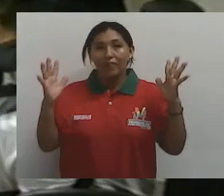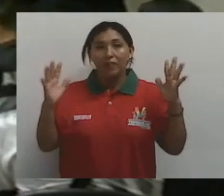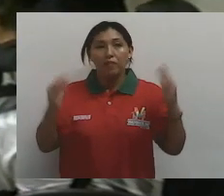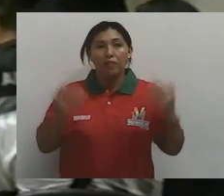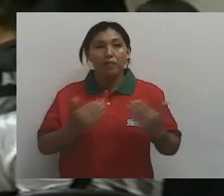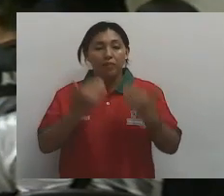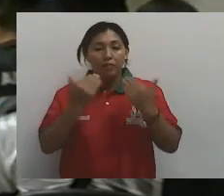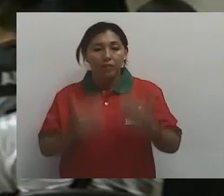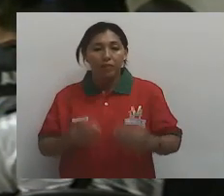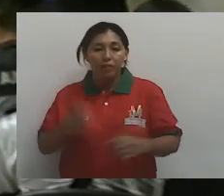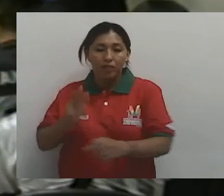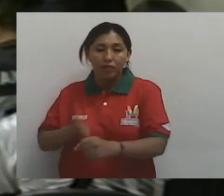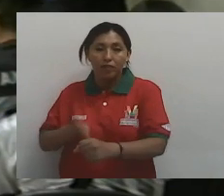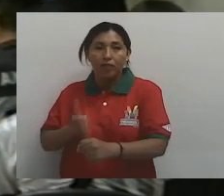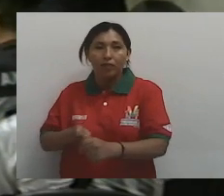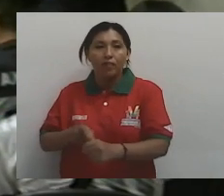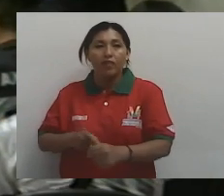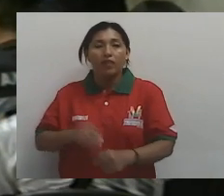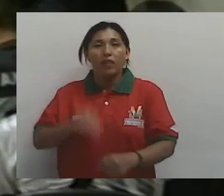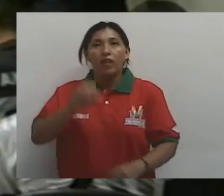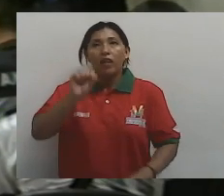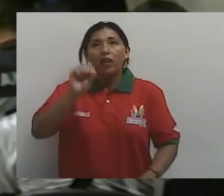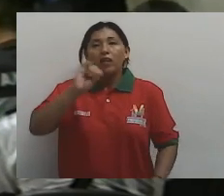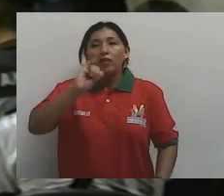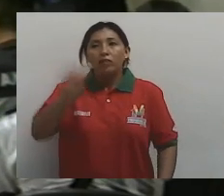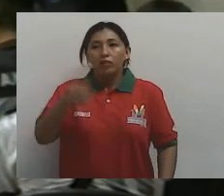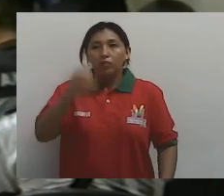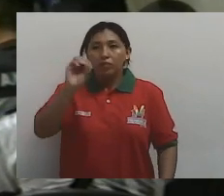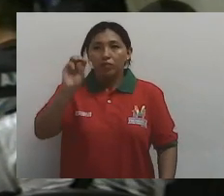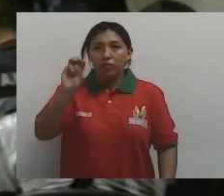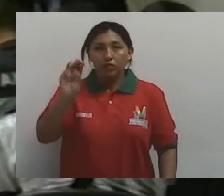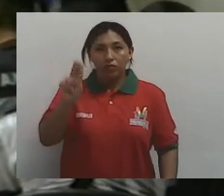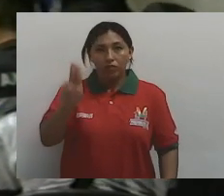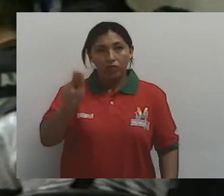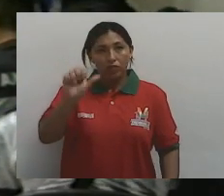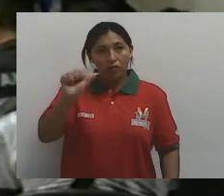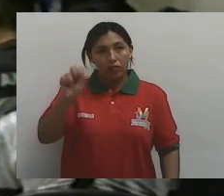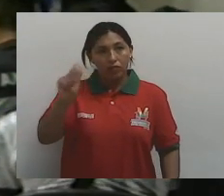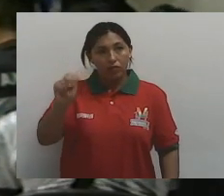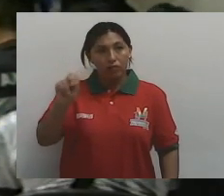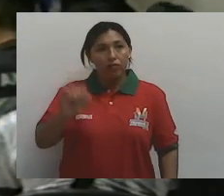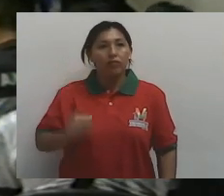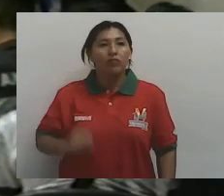Agradecemos la participación de Juan José Guerra en el aspecto del baloncesto.